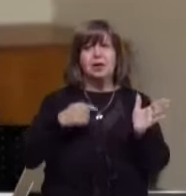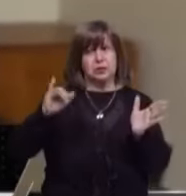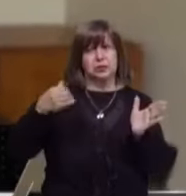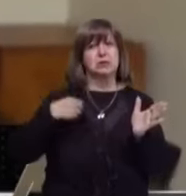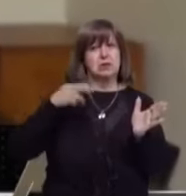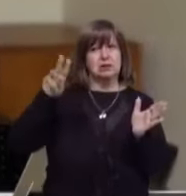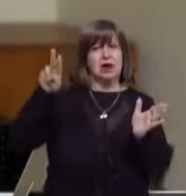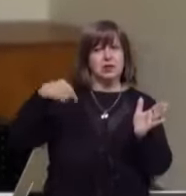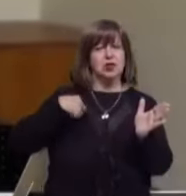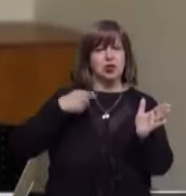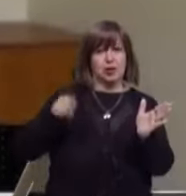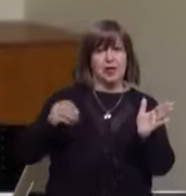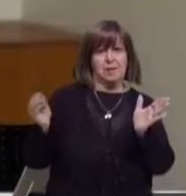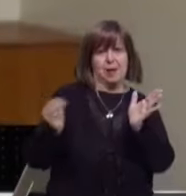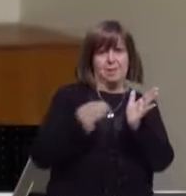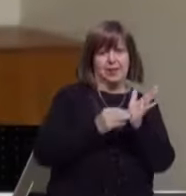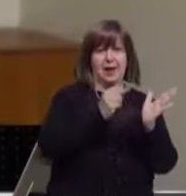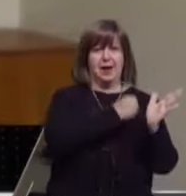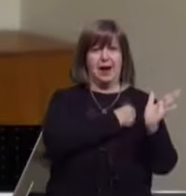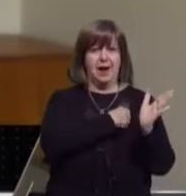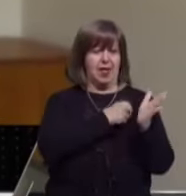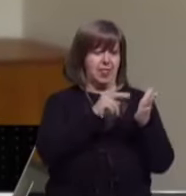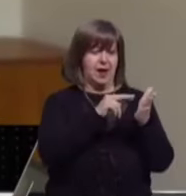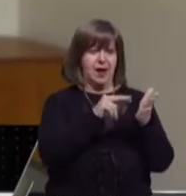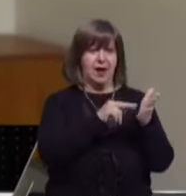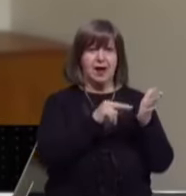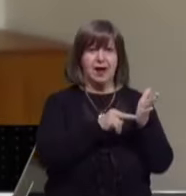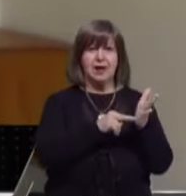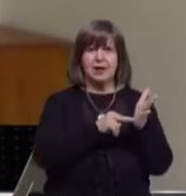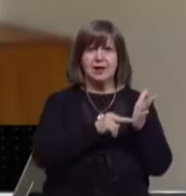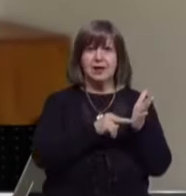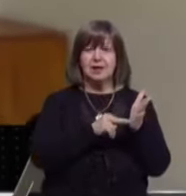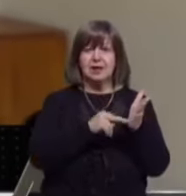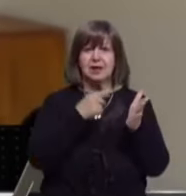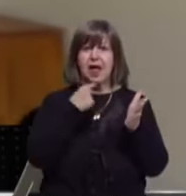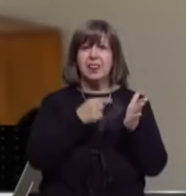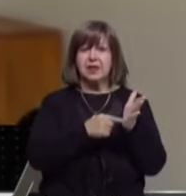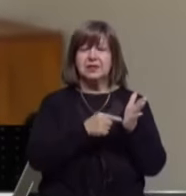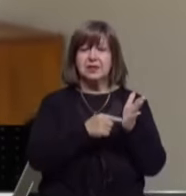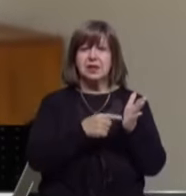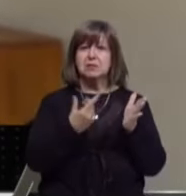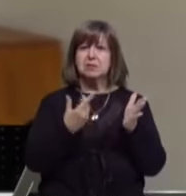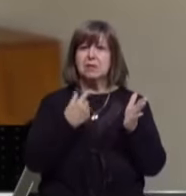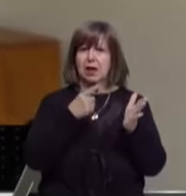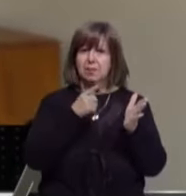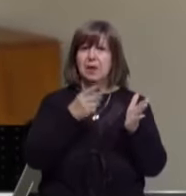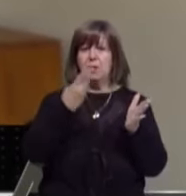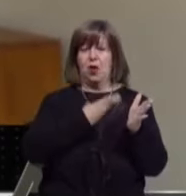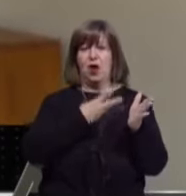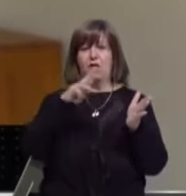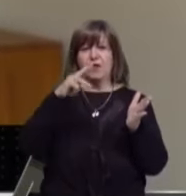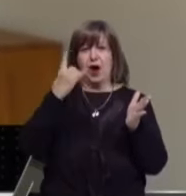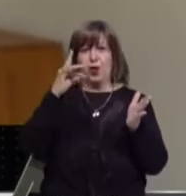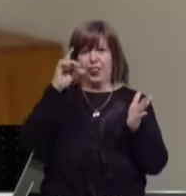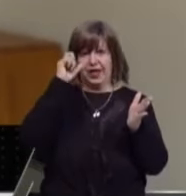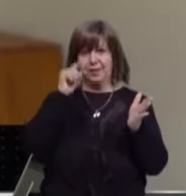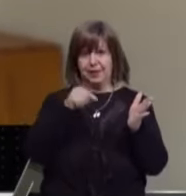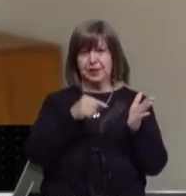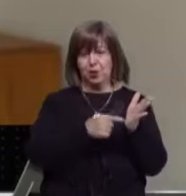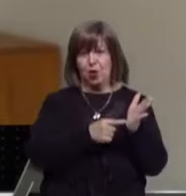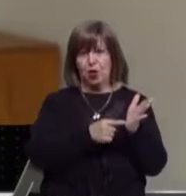he recibido este mensaje y continúe la conversación porque hemos tenido consultas por esta modalidad de fraude en el estudio.